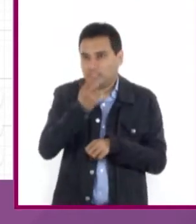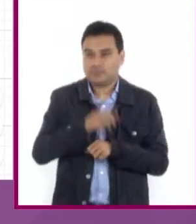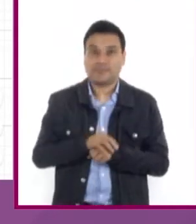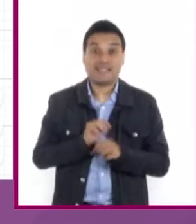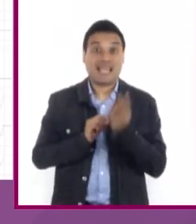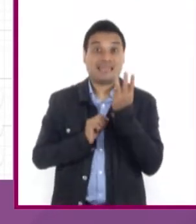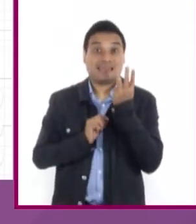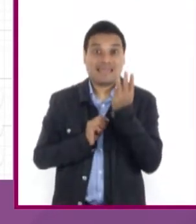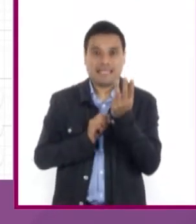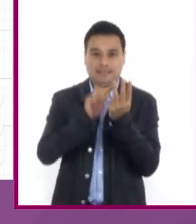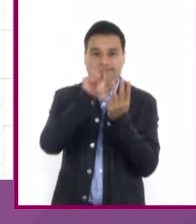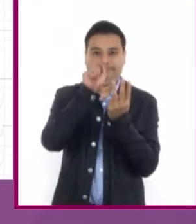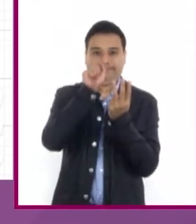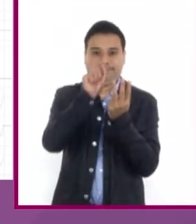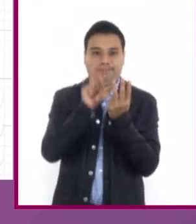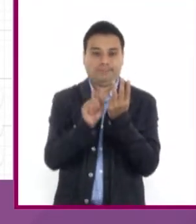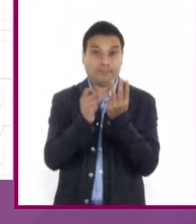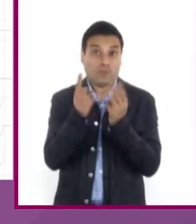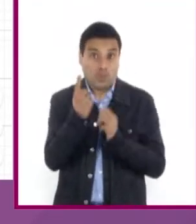3:1,